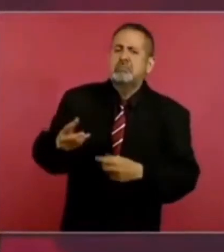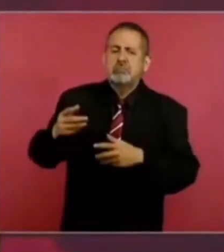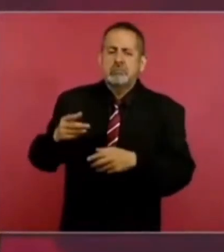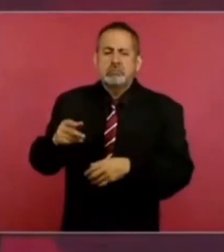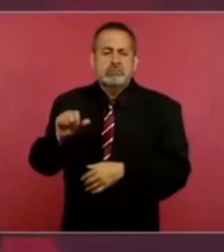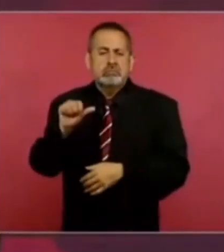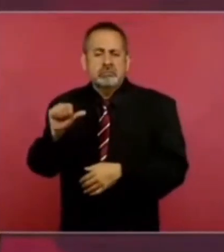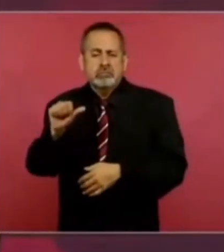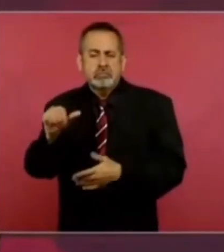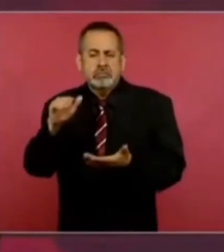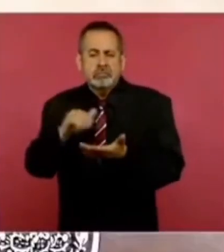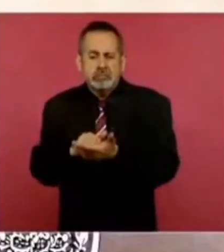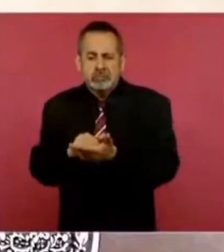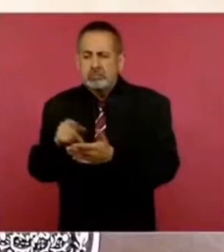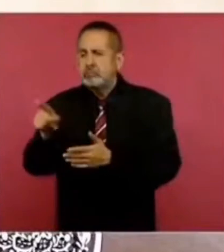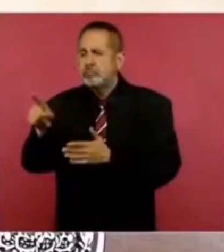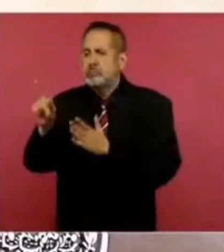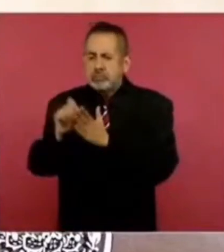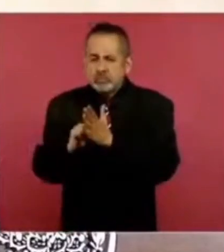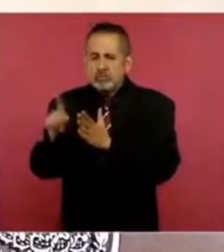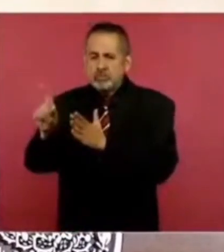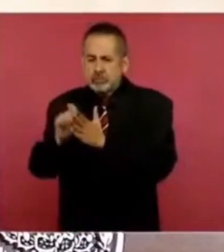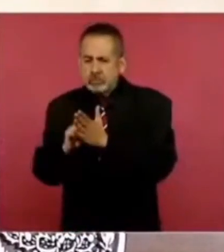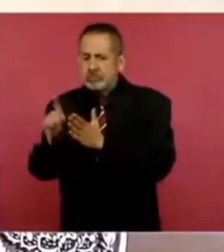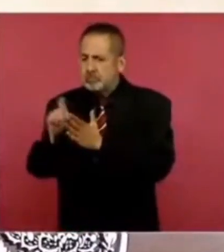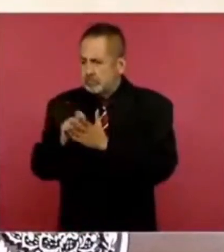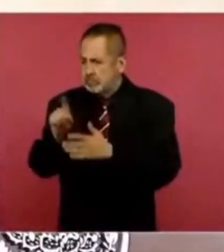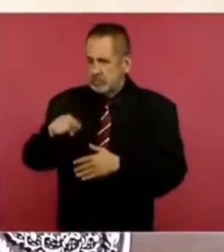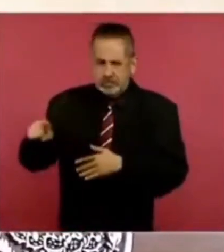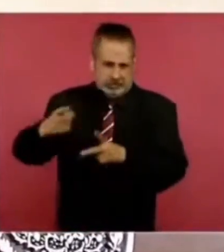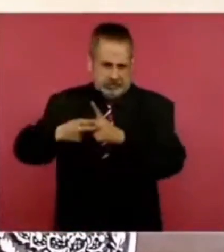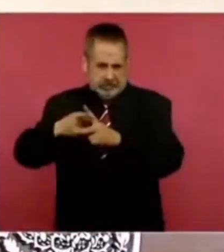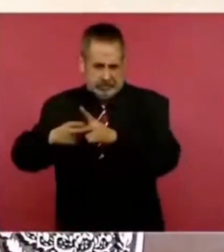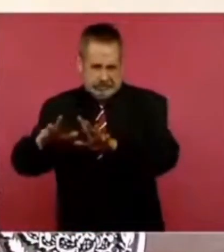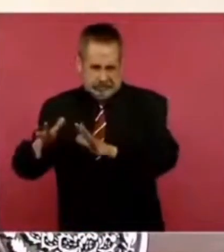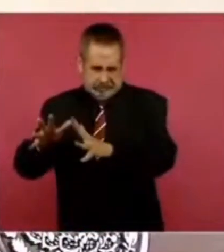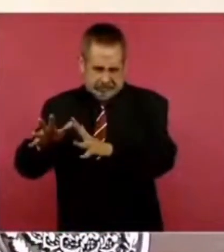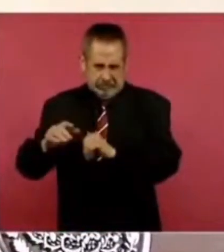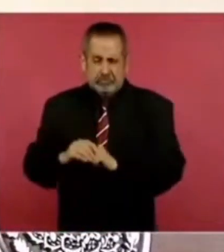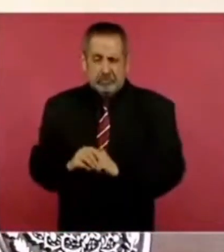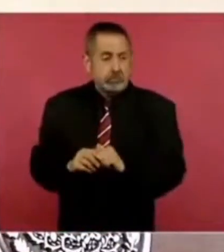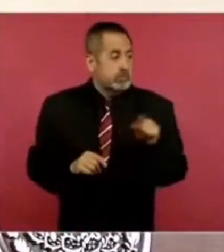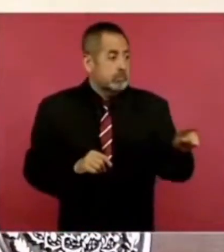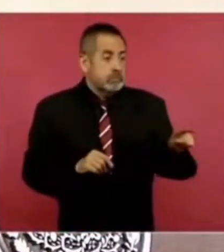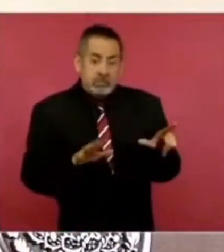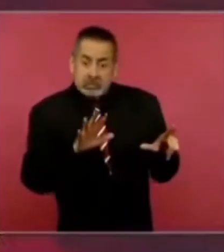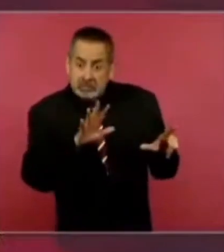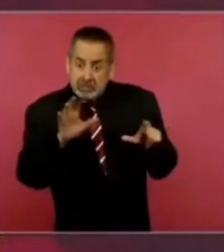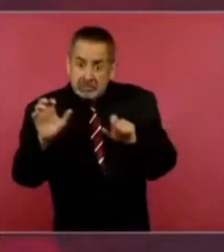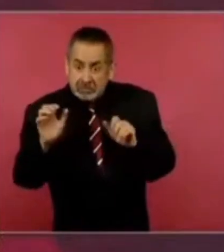está en 16,000 pesos mensuales, promedio.